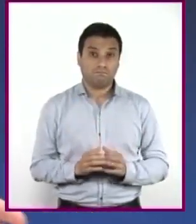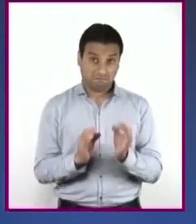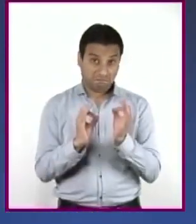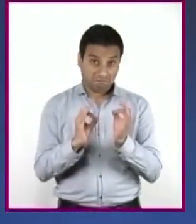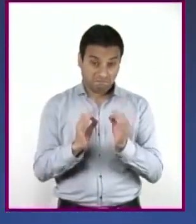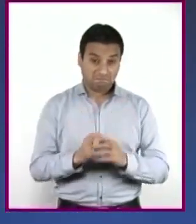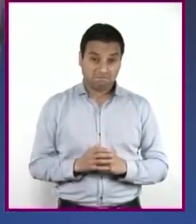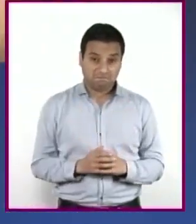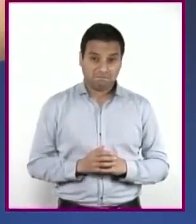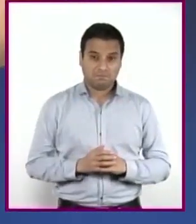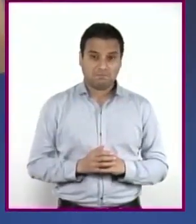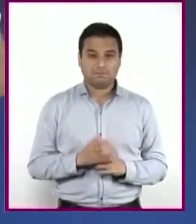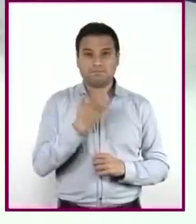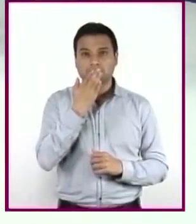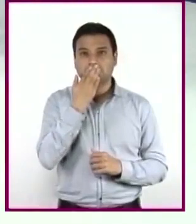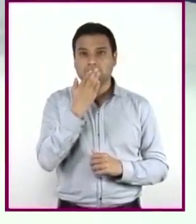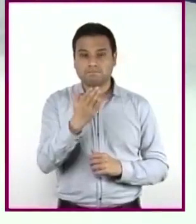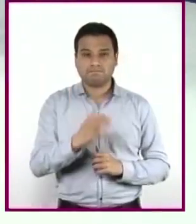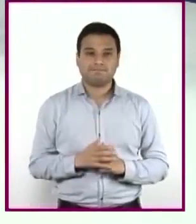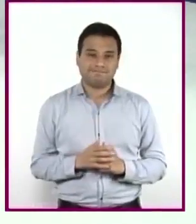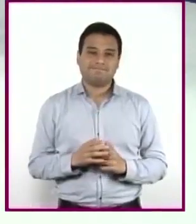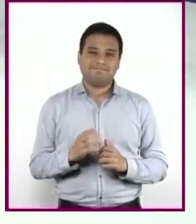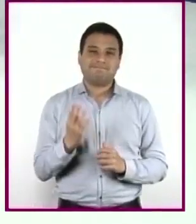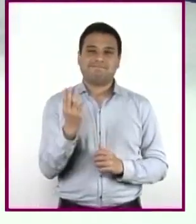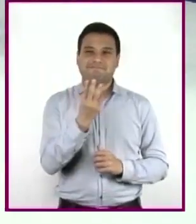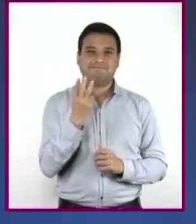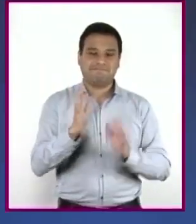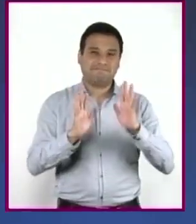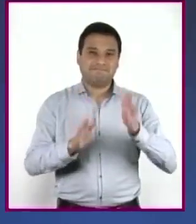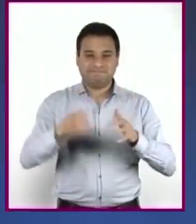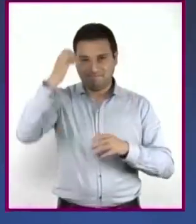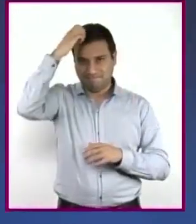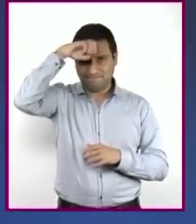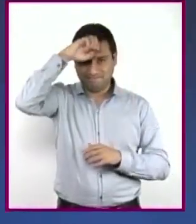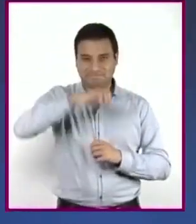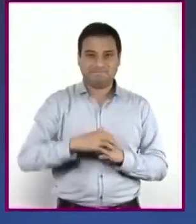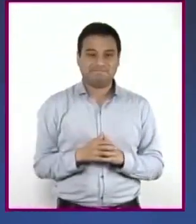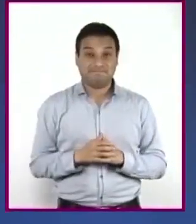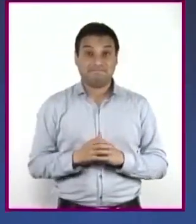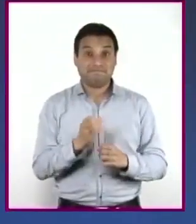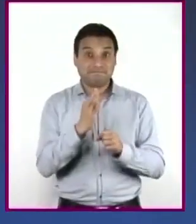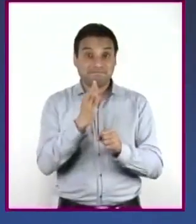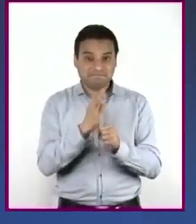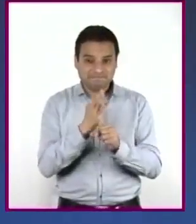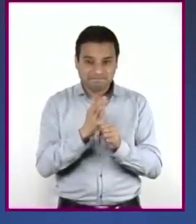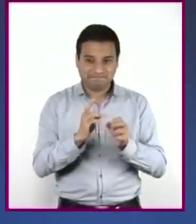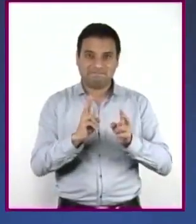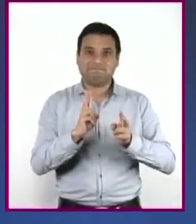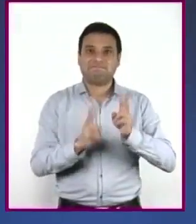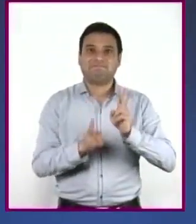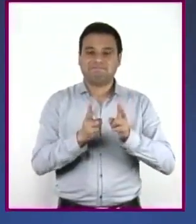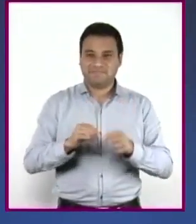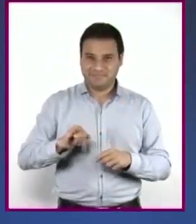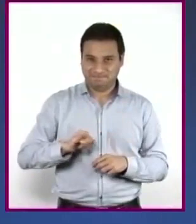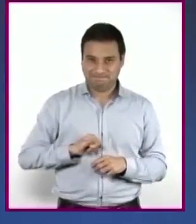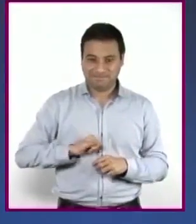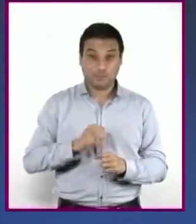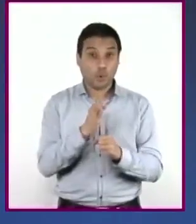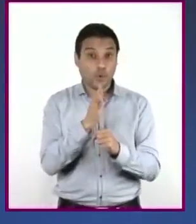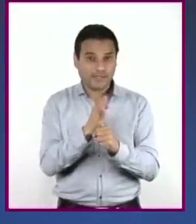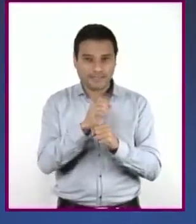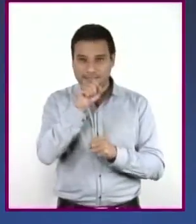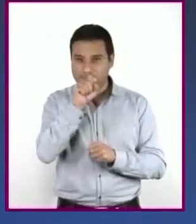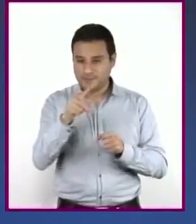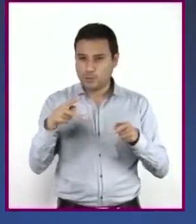sirve? Sí. Entonces, ya por experiencia propia. Hemos llegado a un punto de la charla muy interesante, pero también hemos llegado al momento de ir a